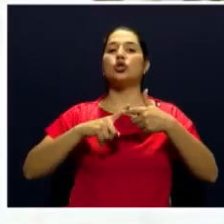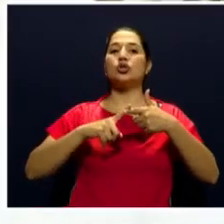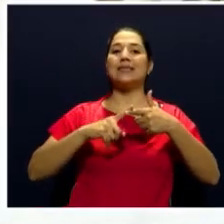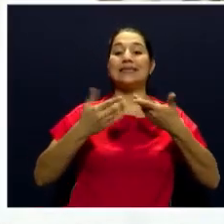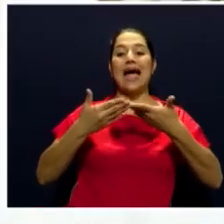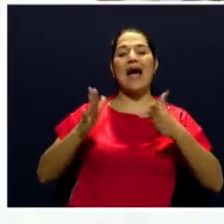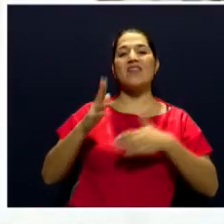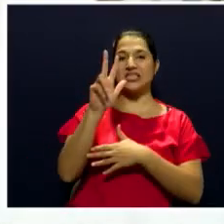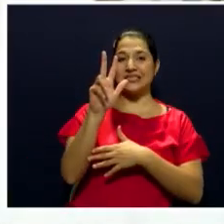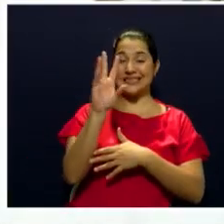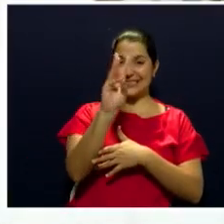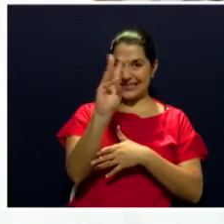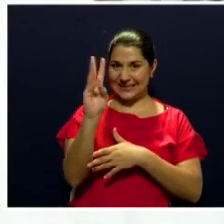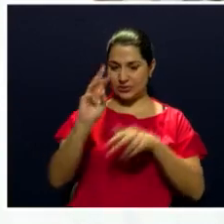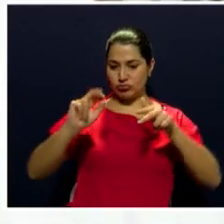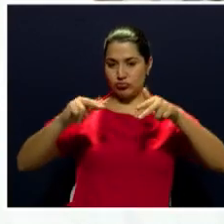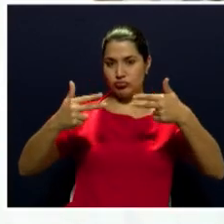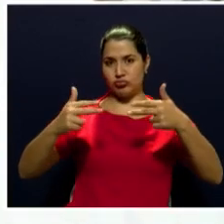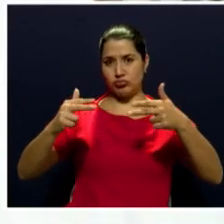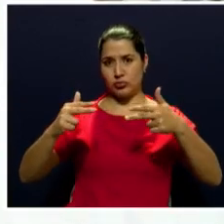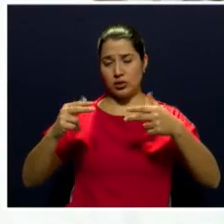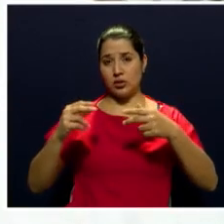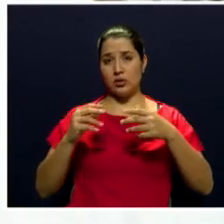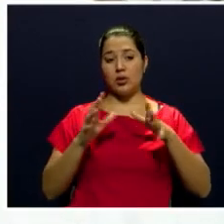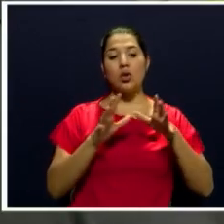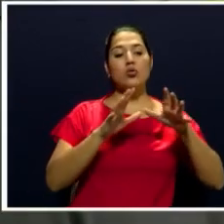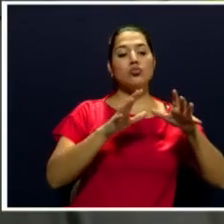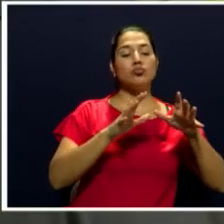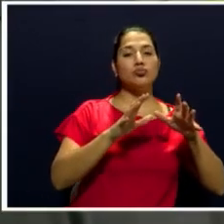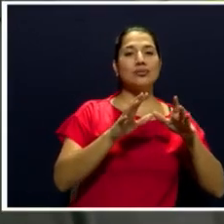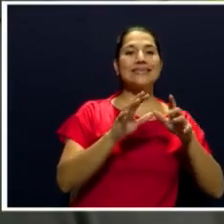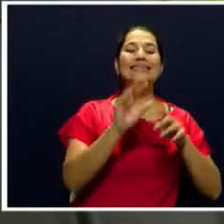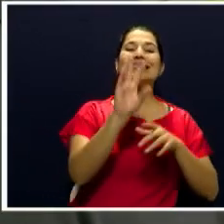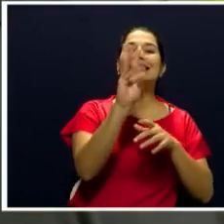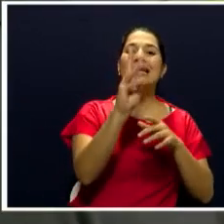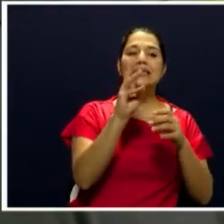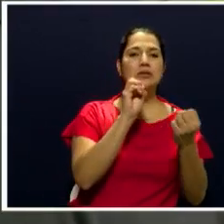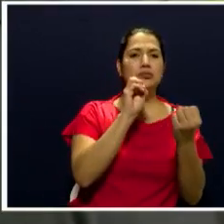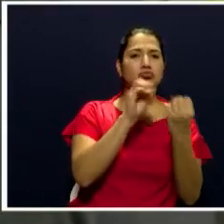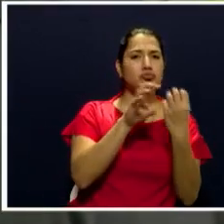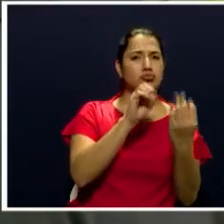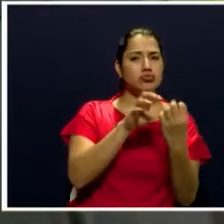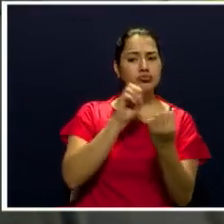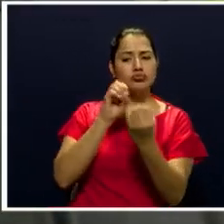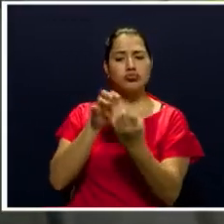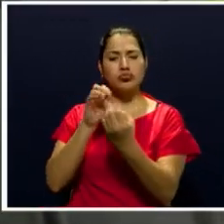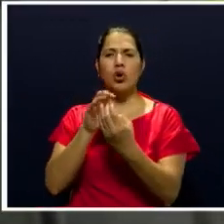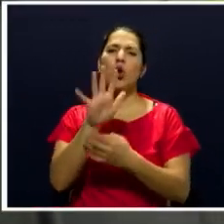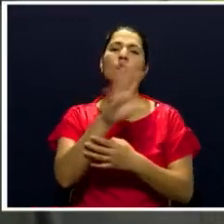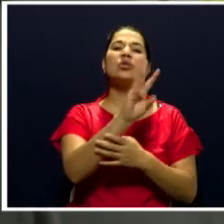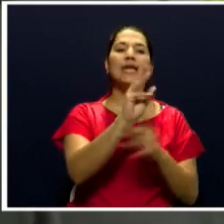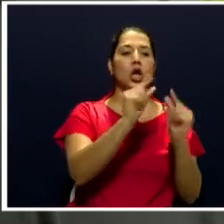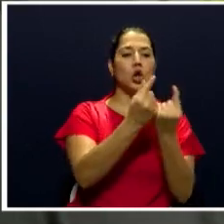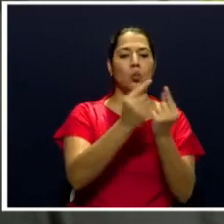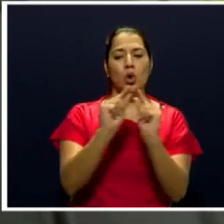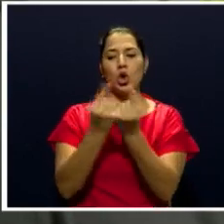la plataforma de WhatsApp para agrupar a los medios en televisión, radio, prensa escrita,